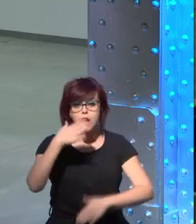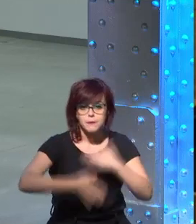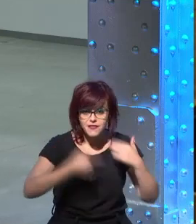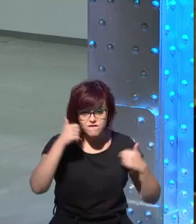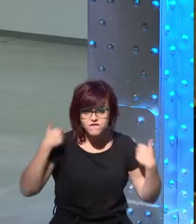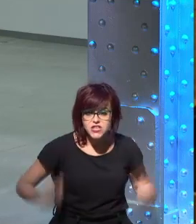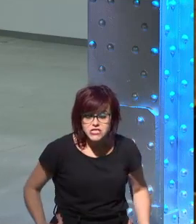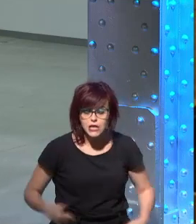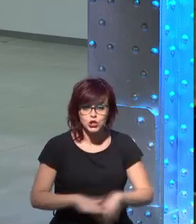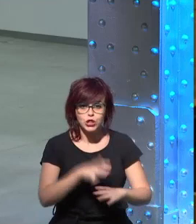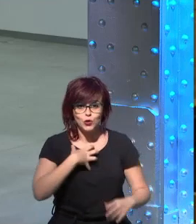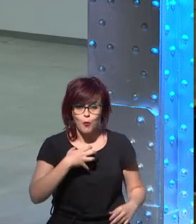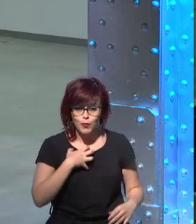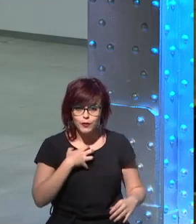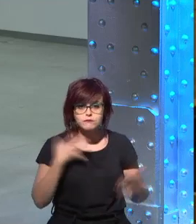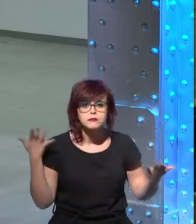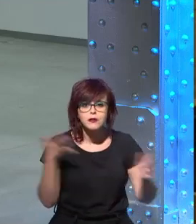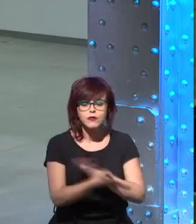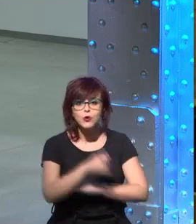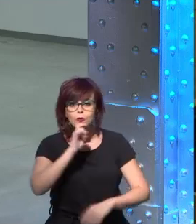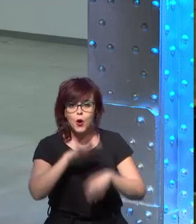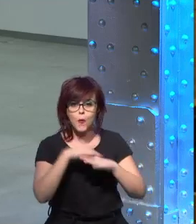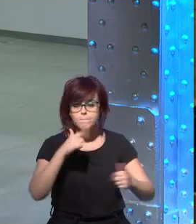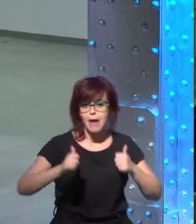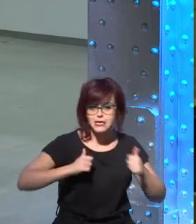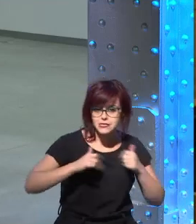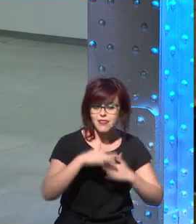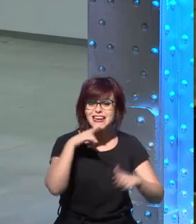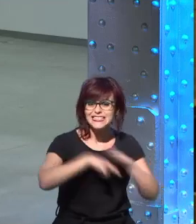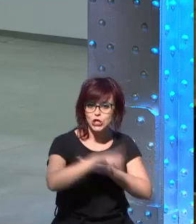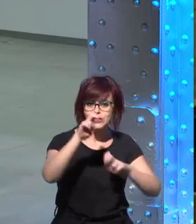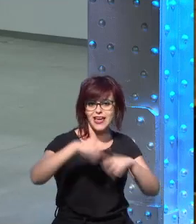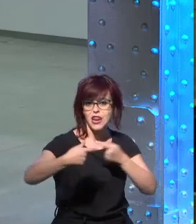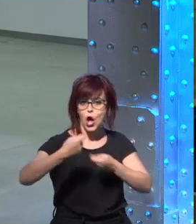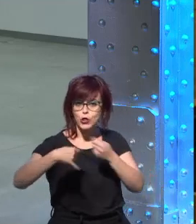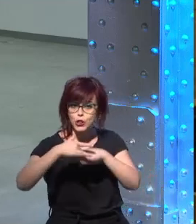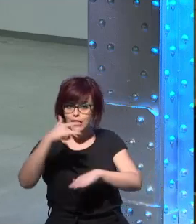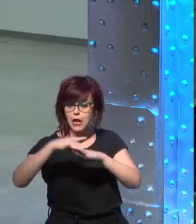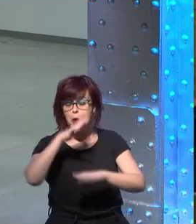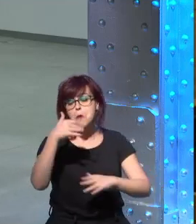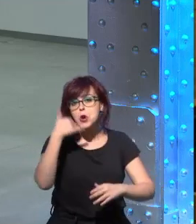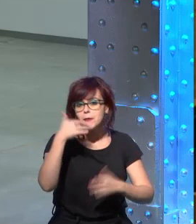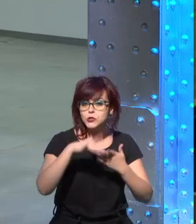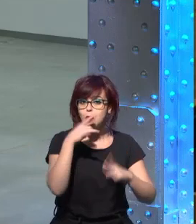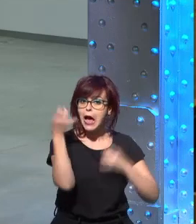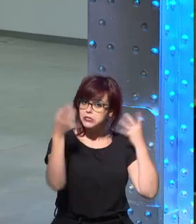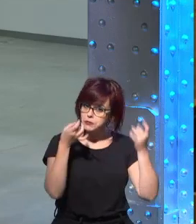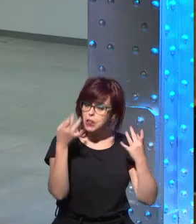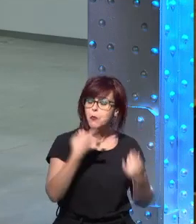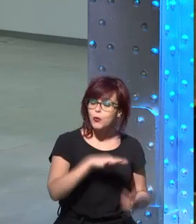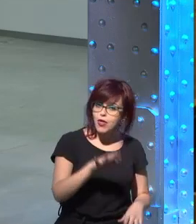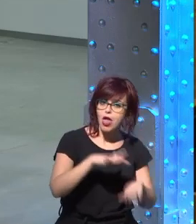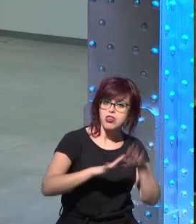limitaciones físicas, con lo cual automáticamente me hice un máster de gestión de negocio digital porque será una actividad que yo